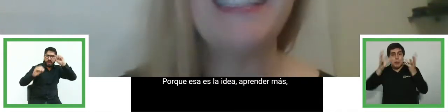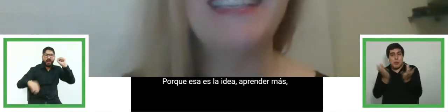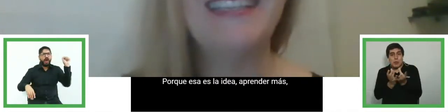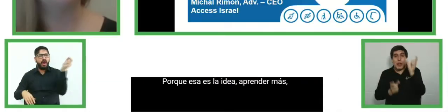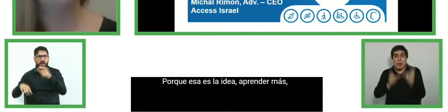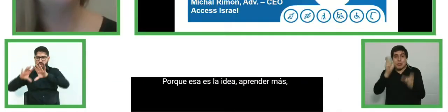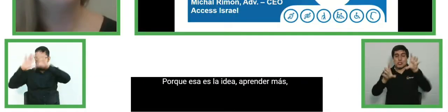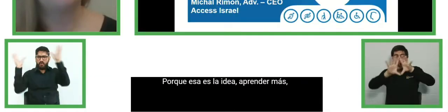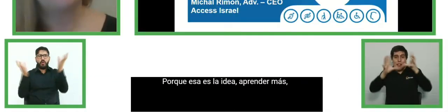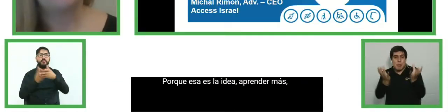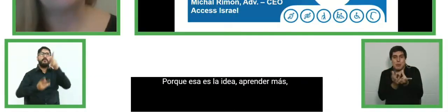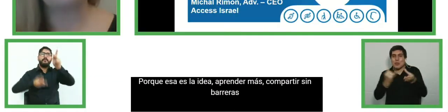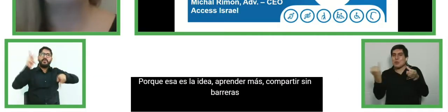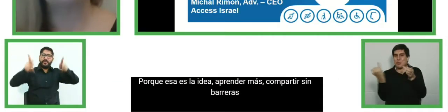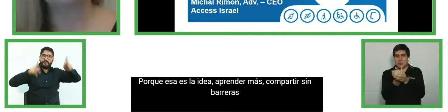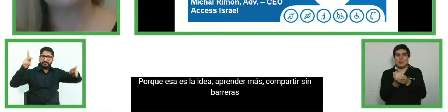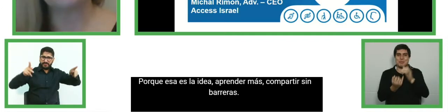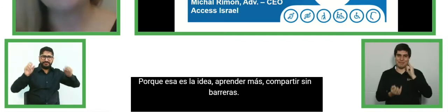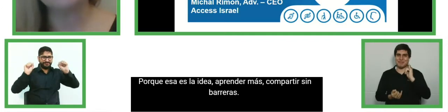presentación, por favor?